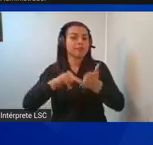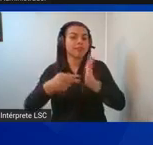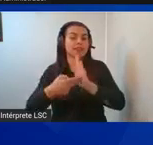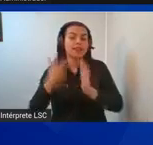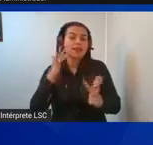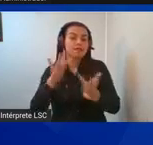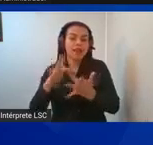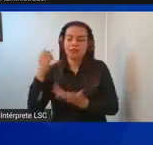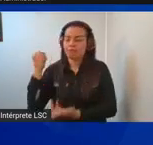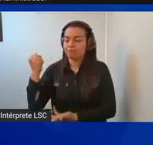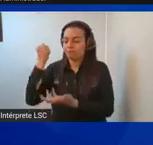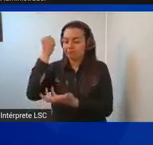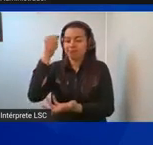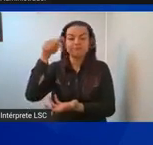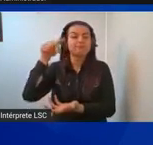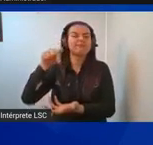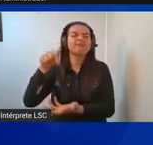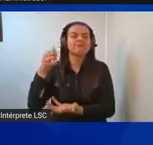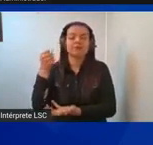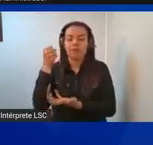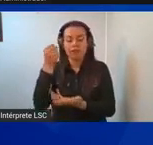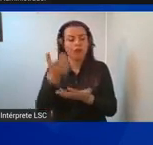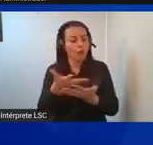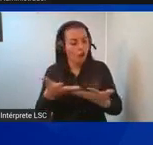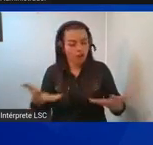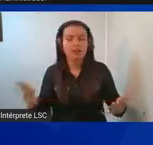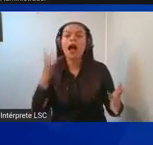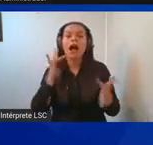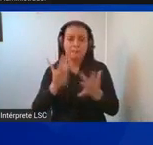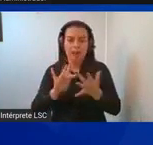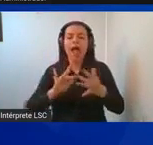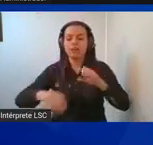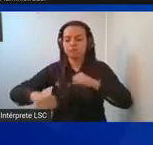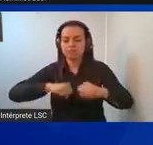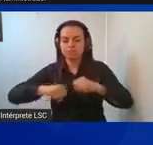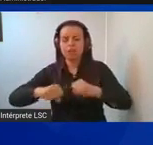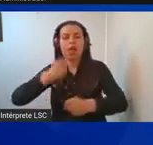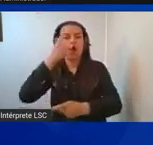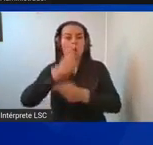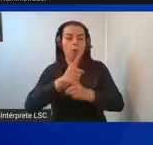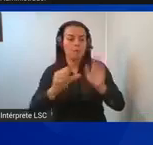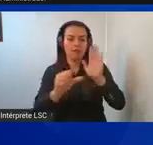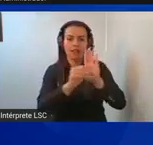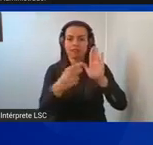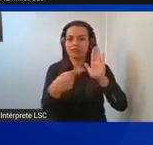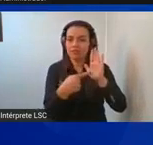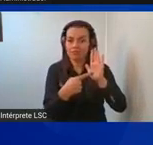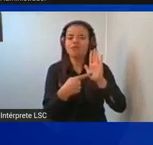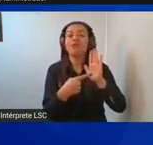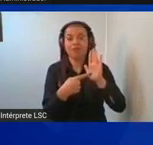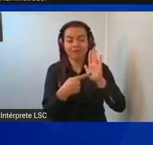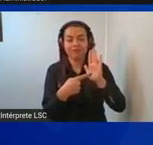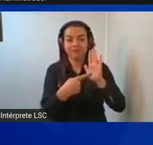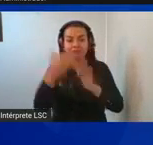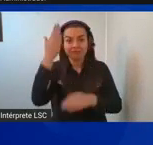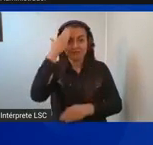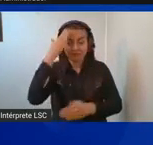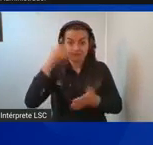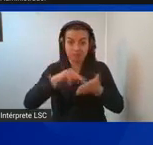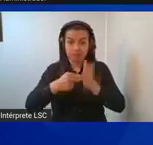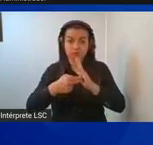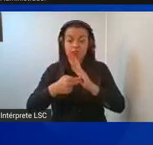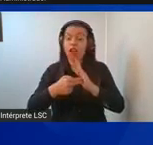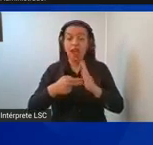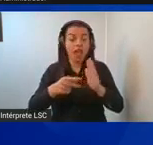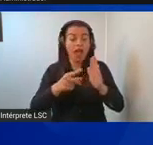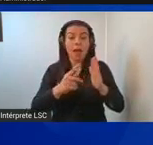que también tendrá que aportar para poder cumplir ese artículo. Y por eso, y además eso no va en contravía de lo que